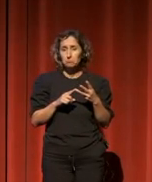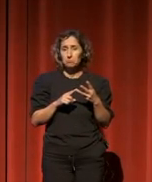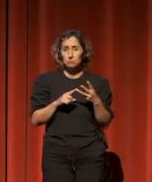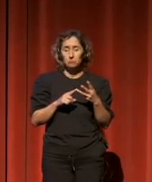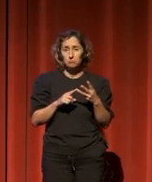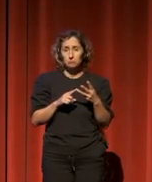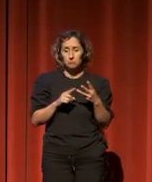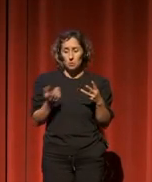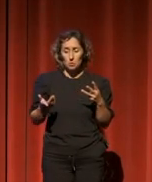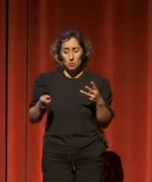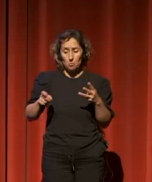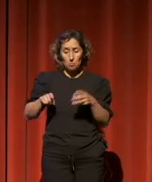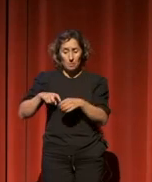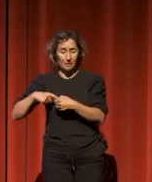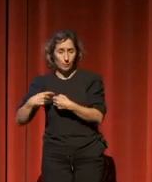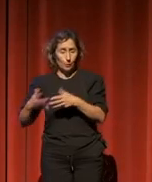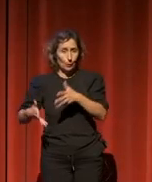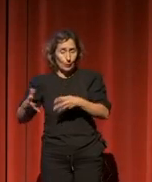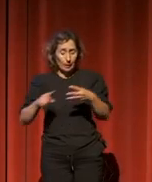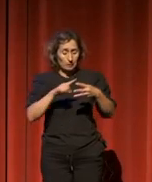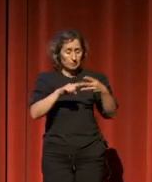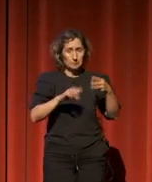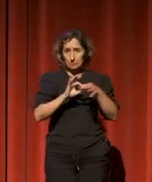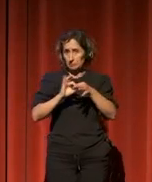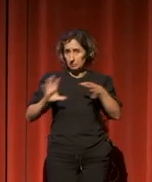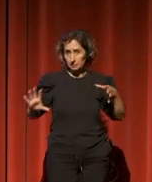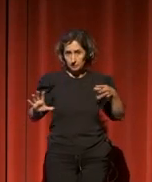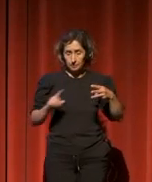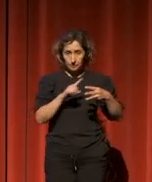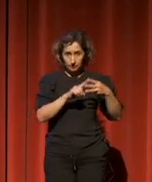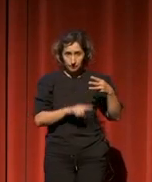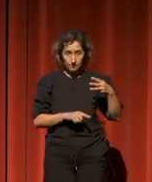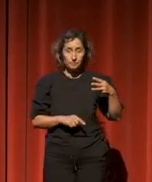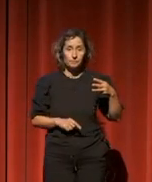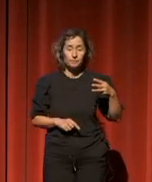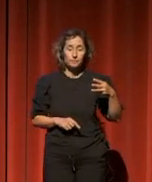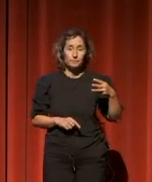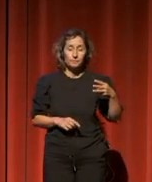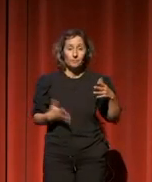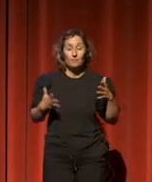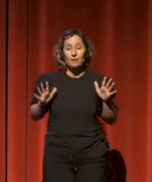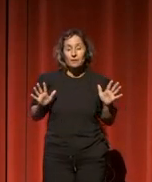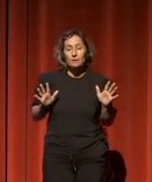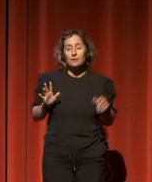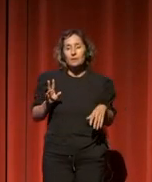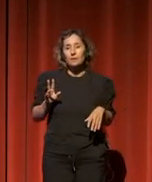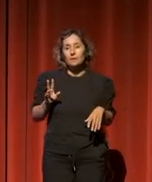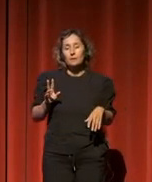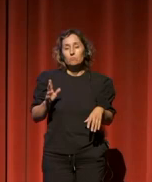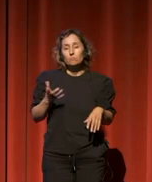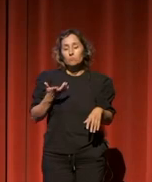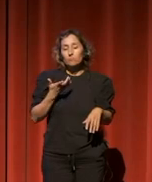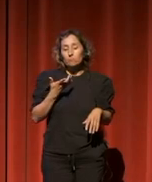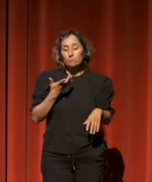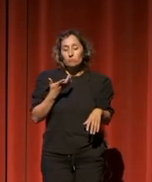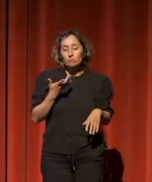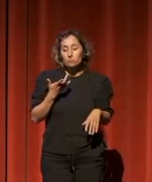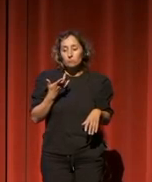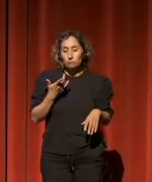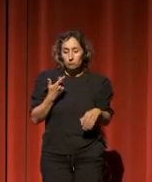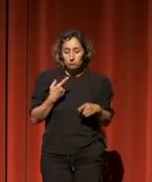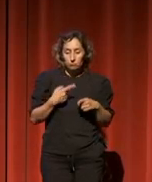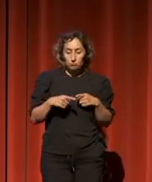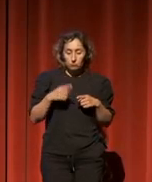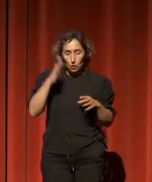alcance de la participación eh ciudadana en todo caso en la medida se observa como en la medida en que se abaja se Avanza